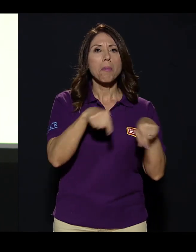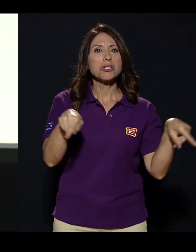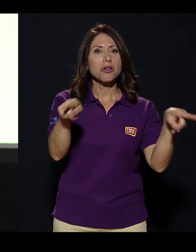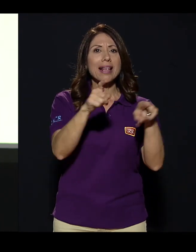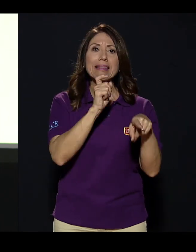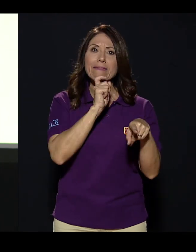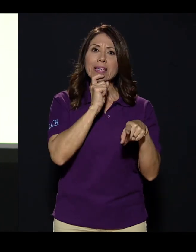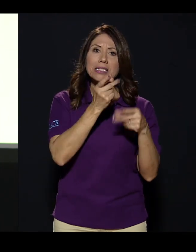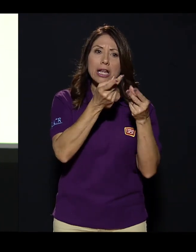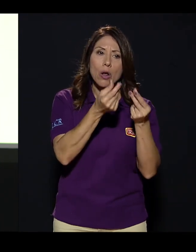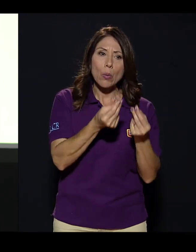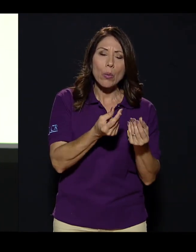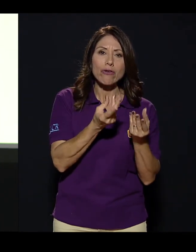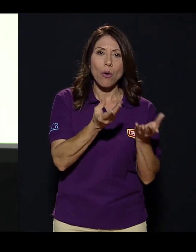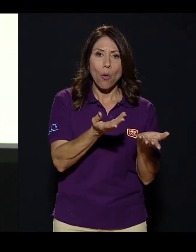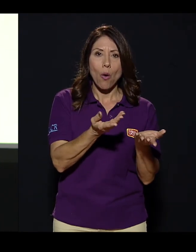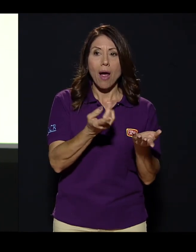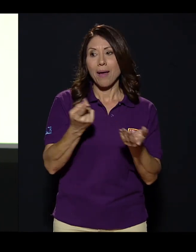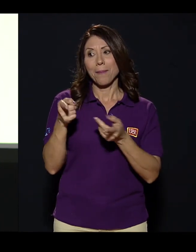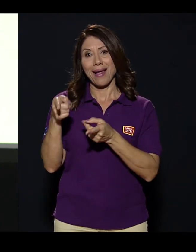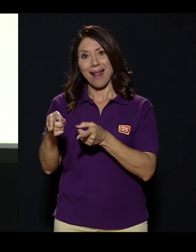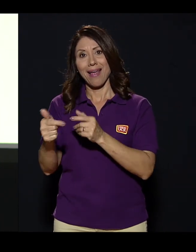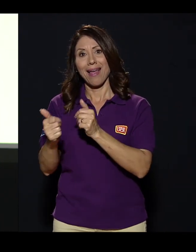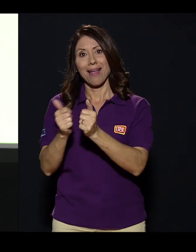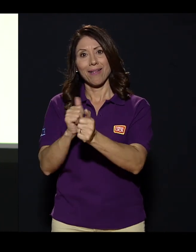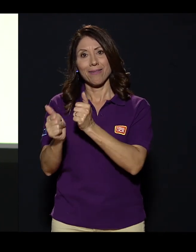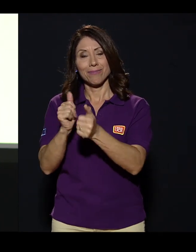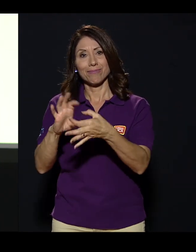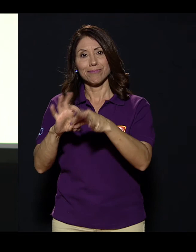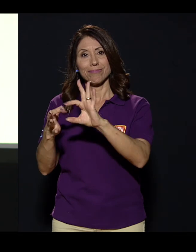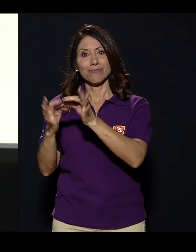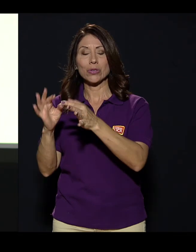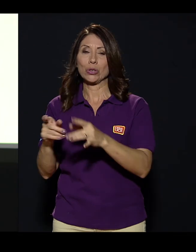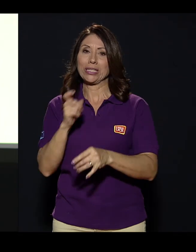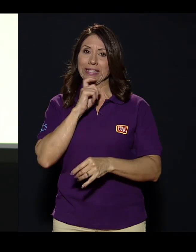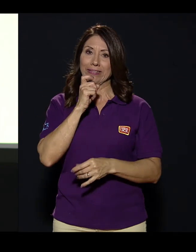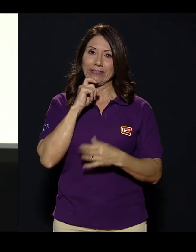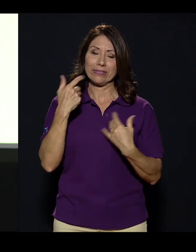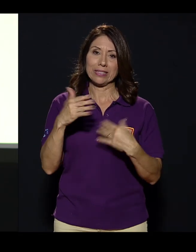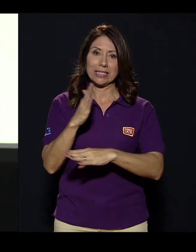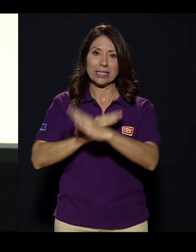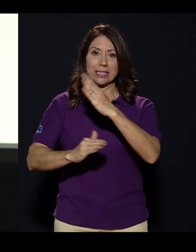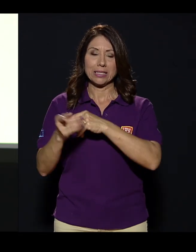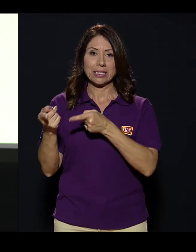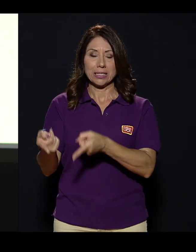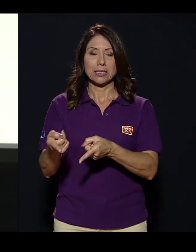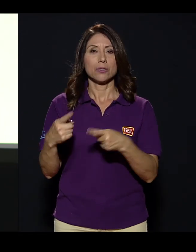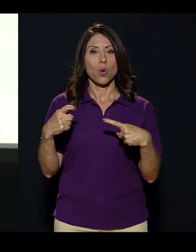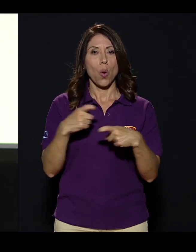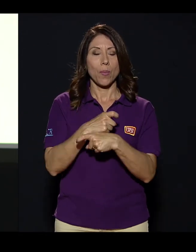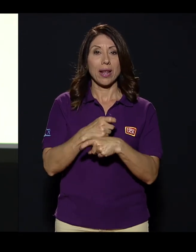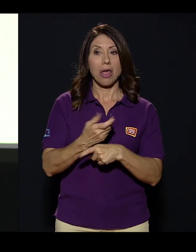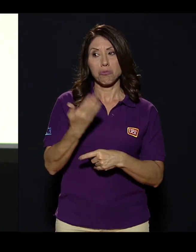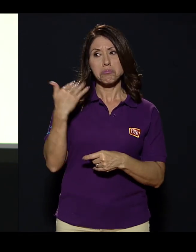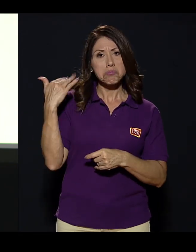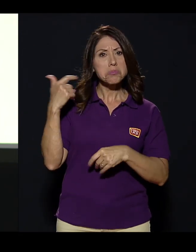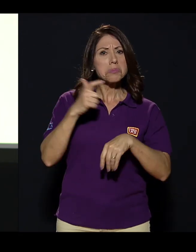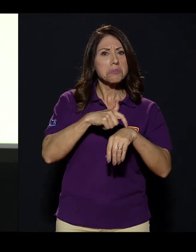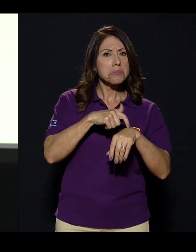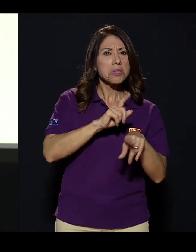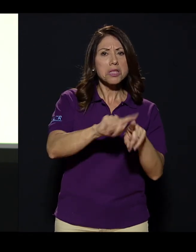estos tiempos estar en diferentes sesiones en comités cantonales, promoviendo la práctica de deporte a nivel cantonal,